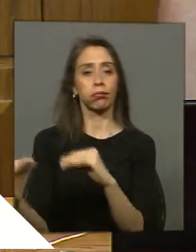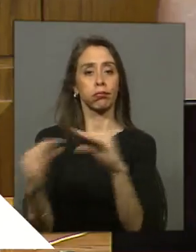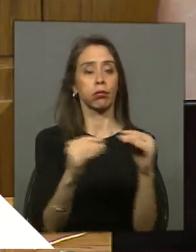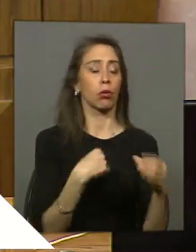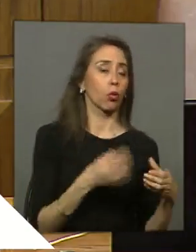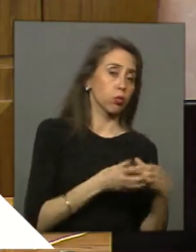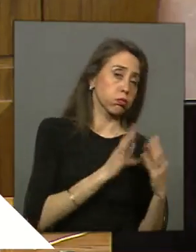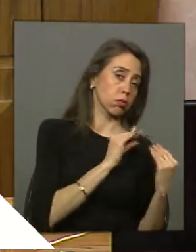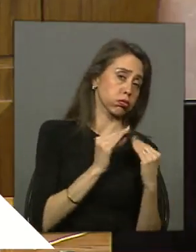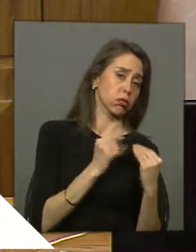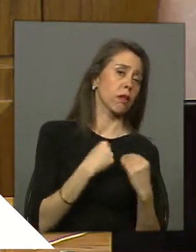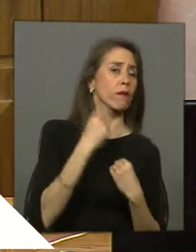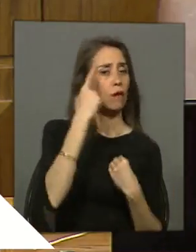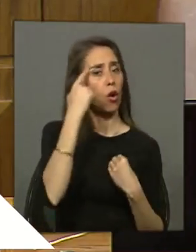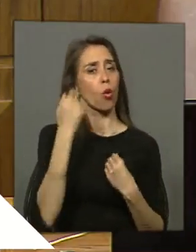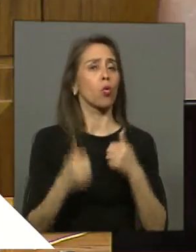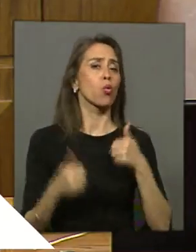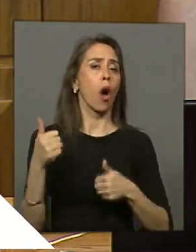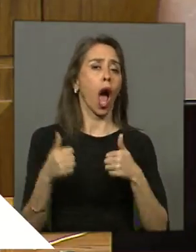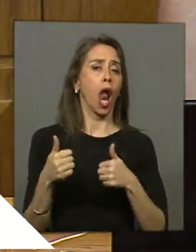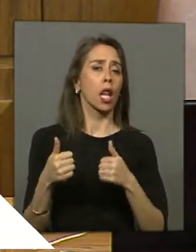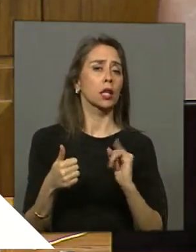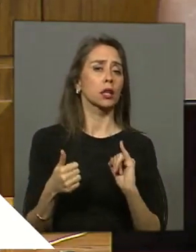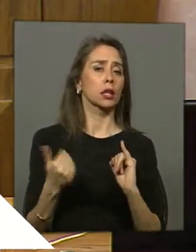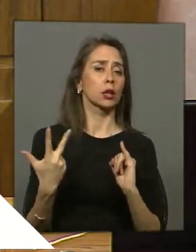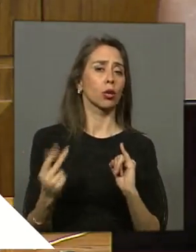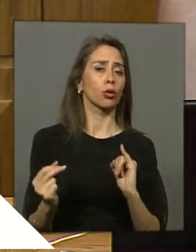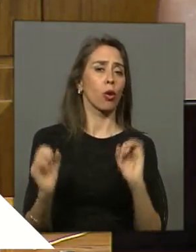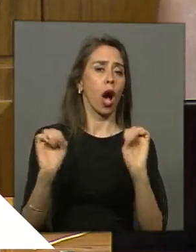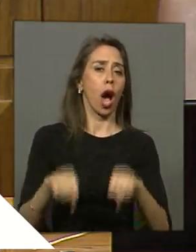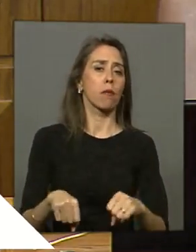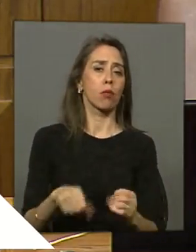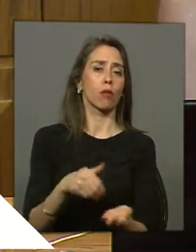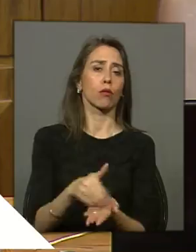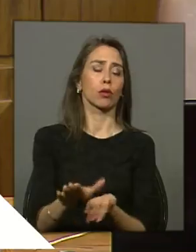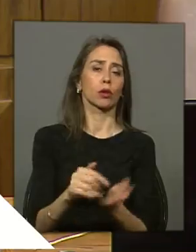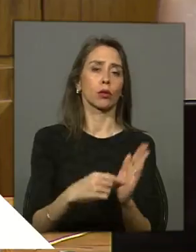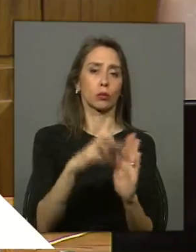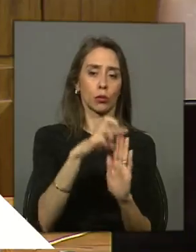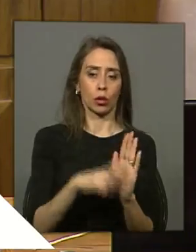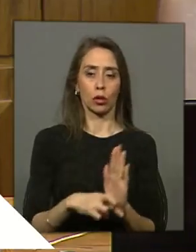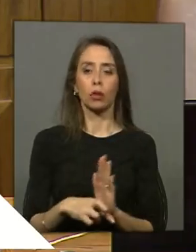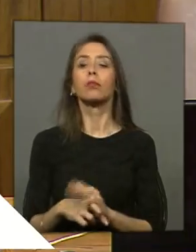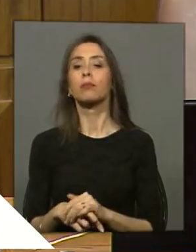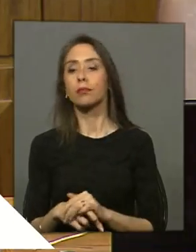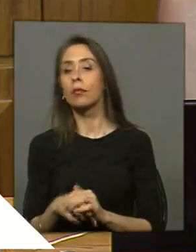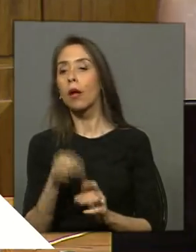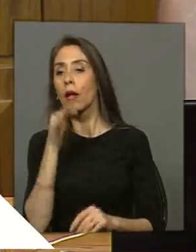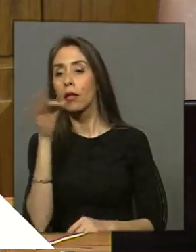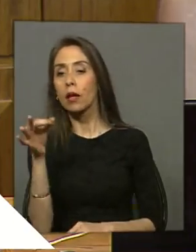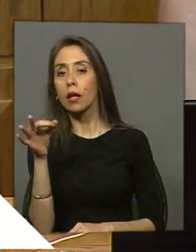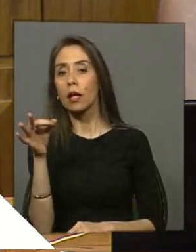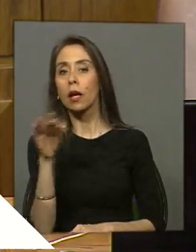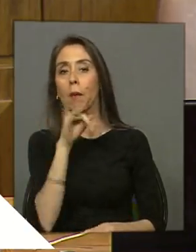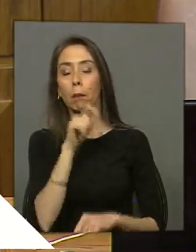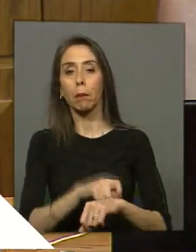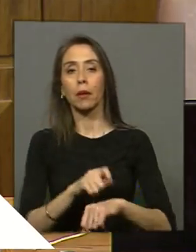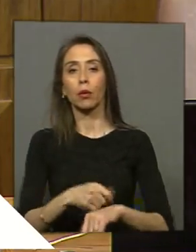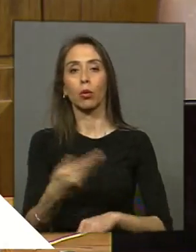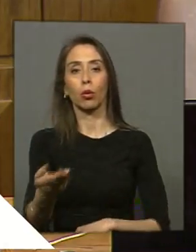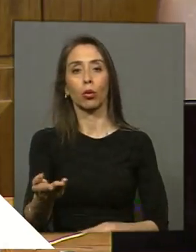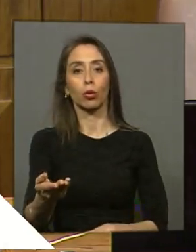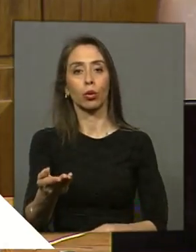bancadas mi opción a aprobar o rechazar el actual proyecto. He dicho señor presidente porque le vamos a dar unos minutos